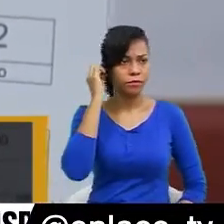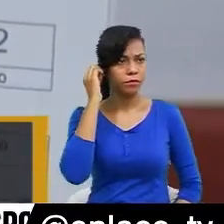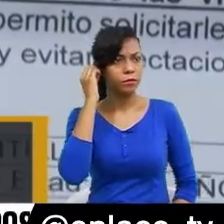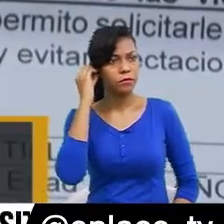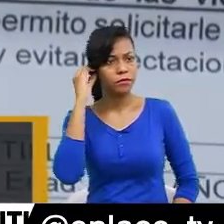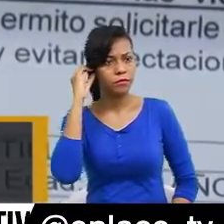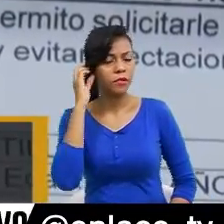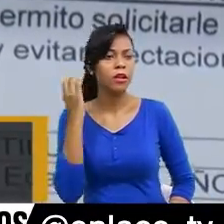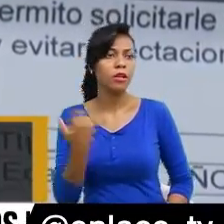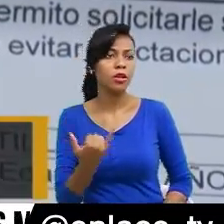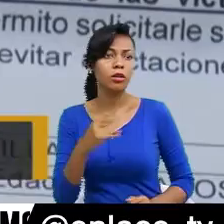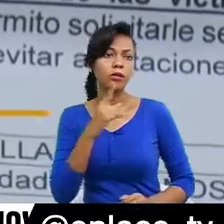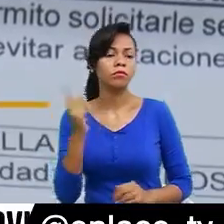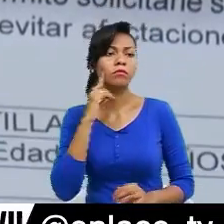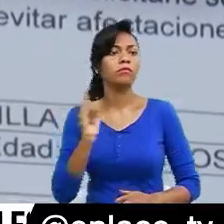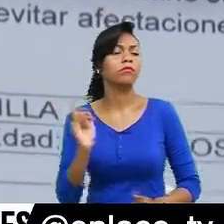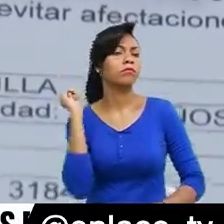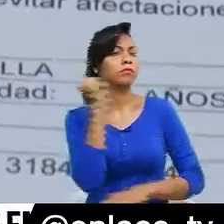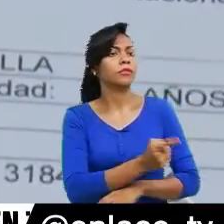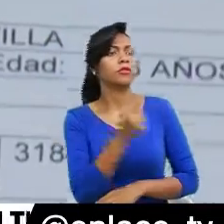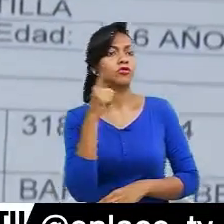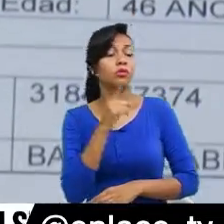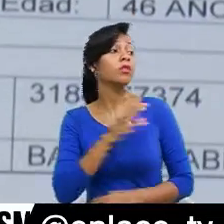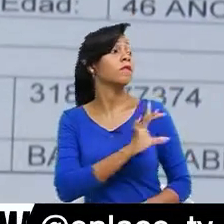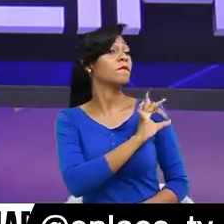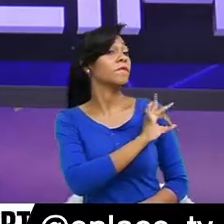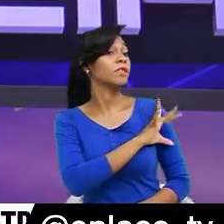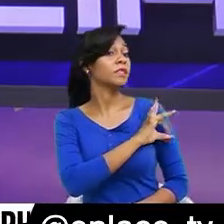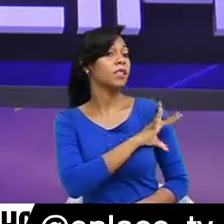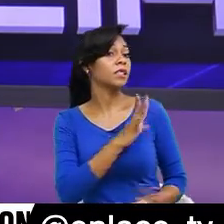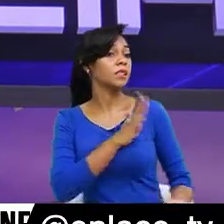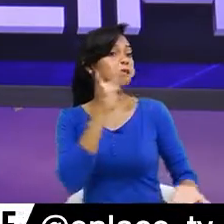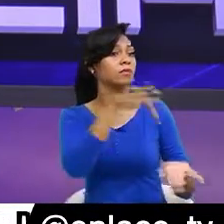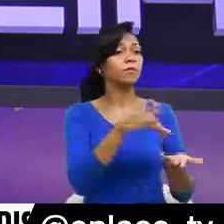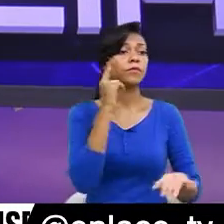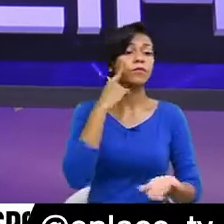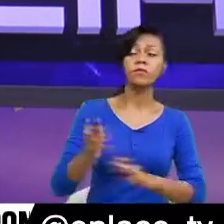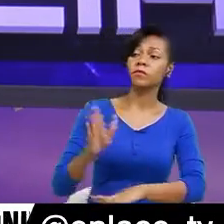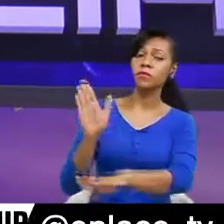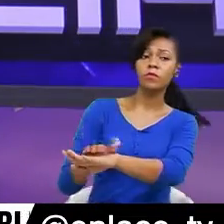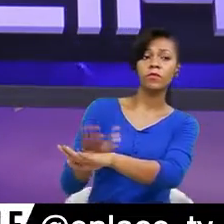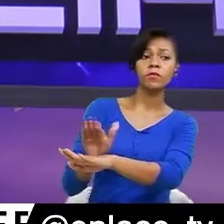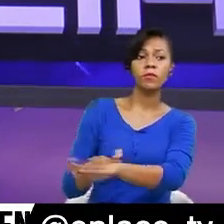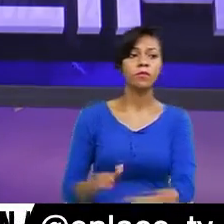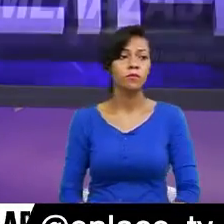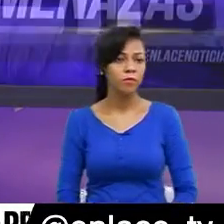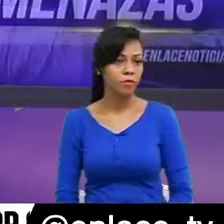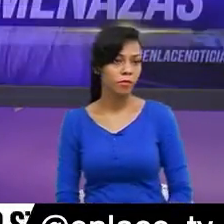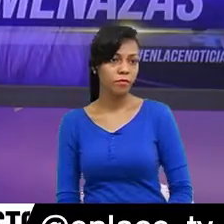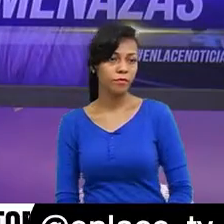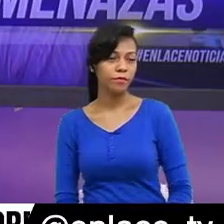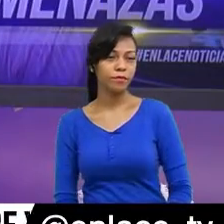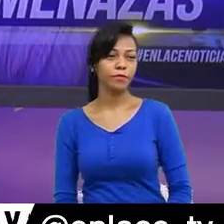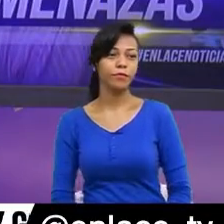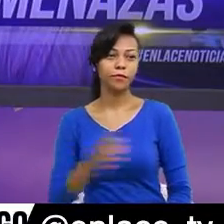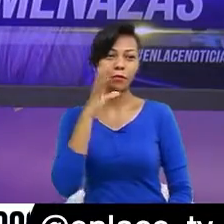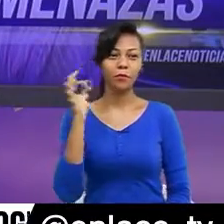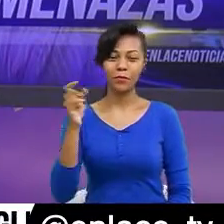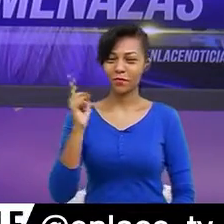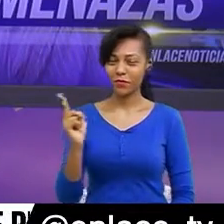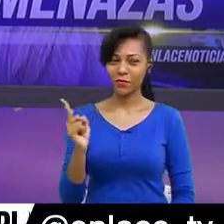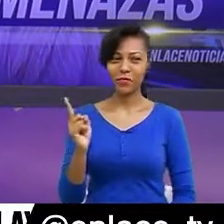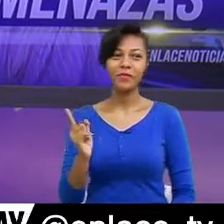por amenazas en su contra ante la fiscalía. Por su parte, el gerente de la empresa de transporte público Cochoferes